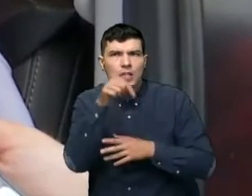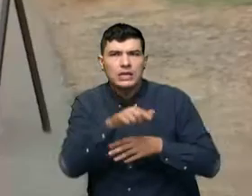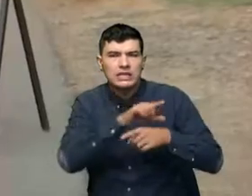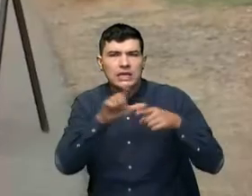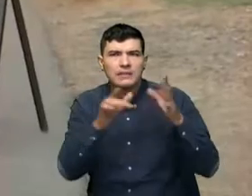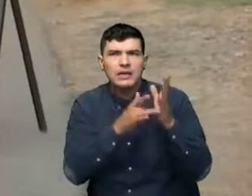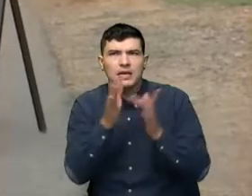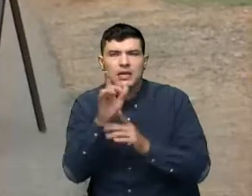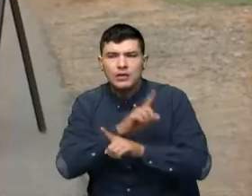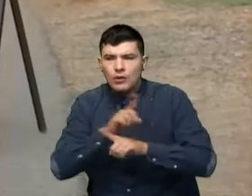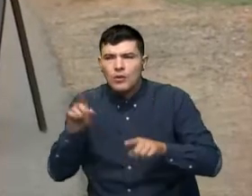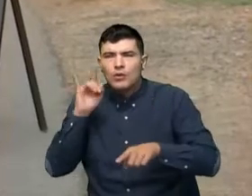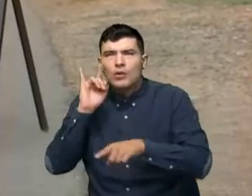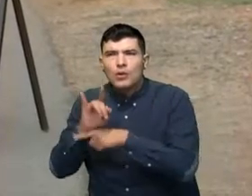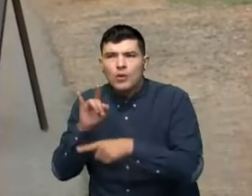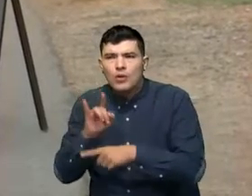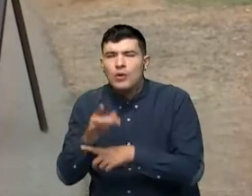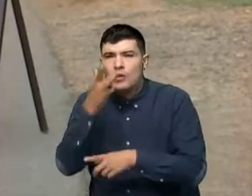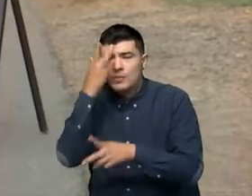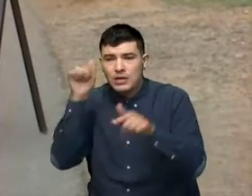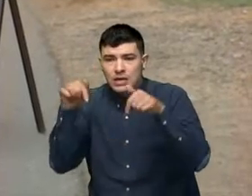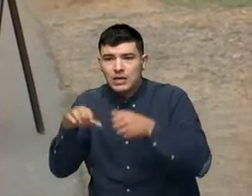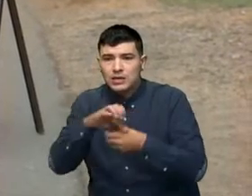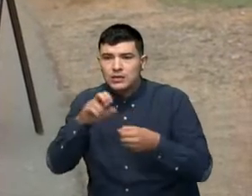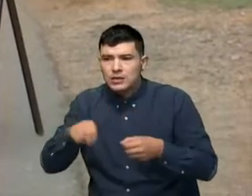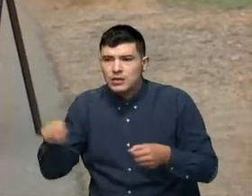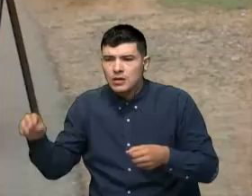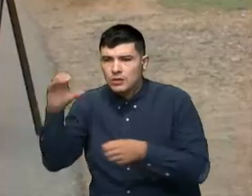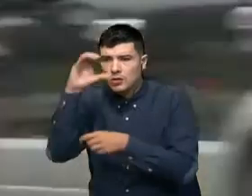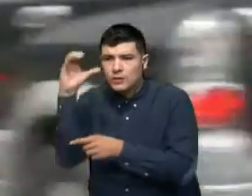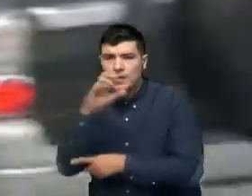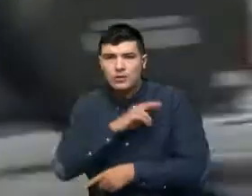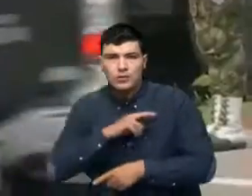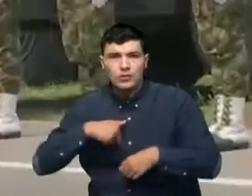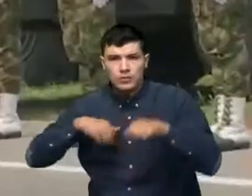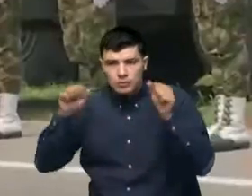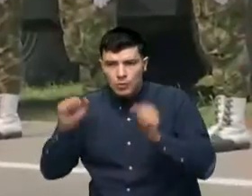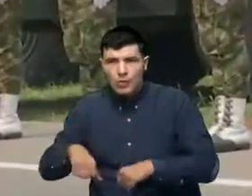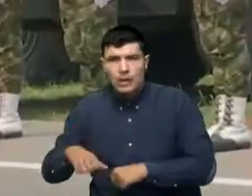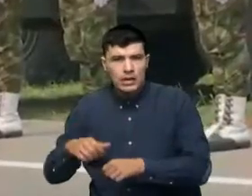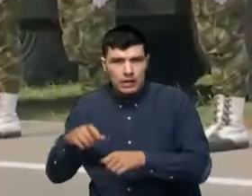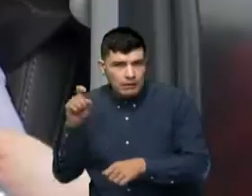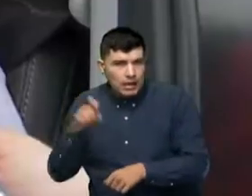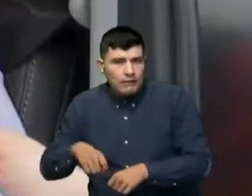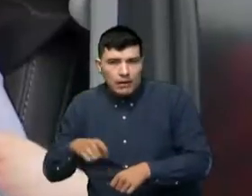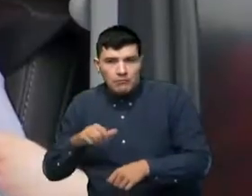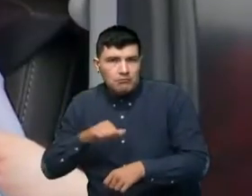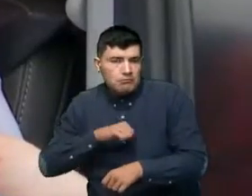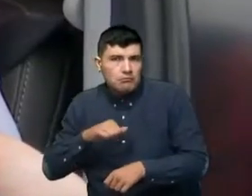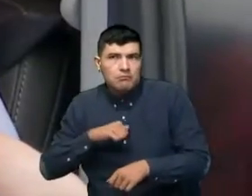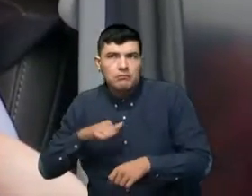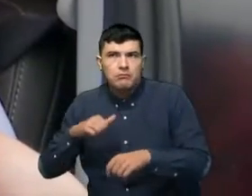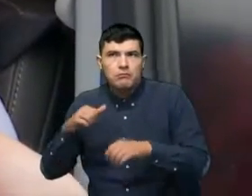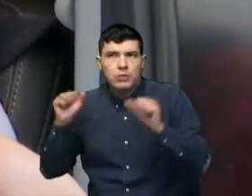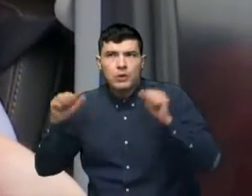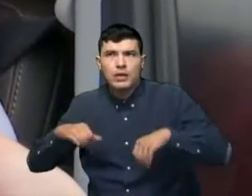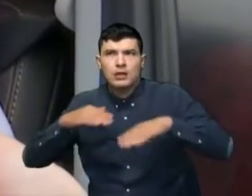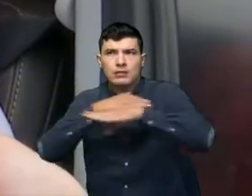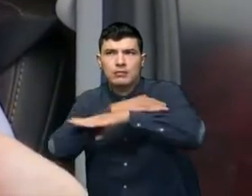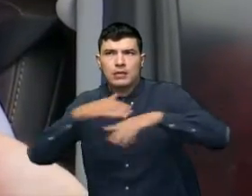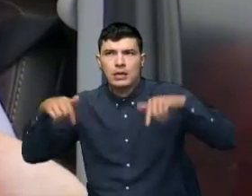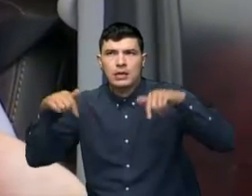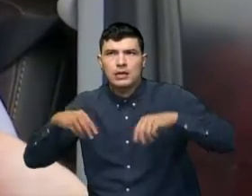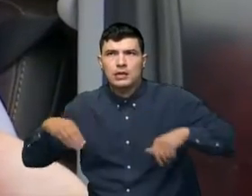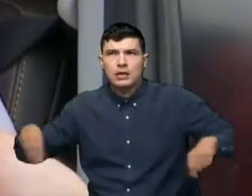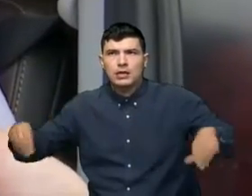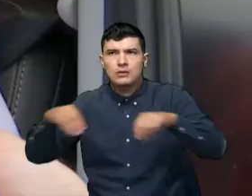sino que sea permanente, porque los ciudadanos colombianos podemos y merecemos transcurrir o mandar por todo el territorio